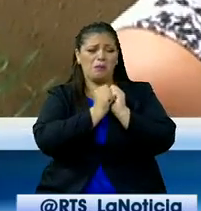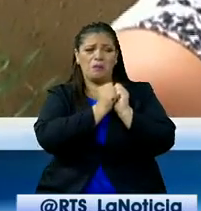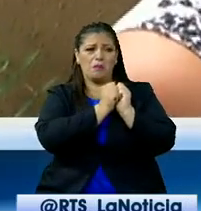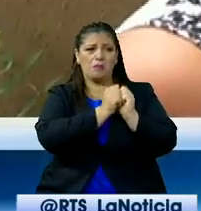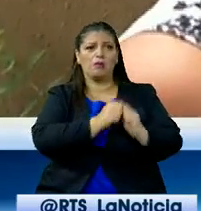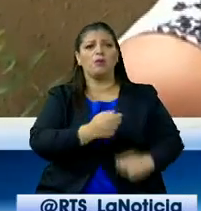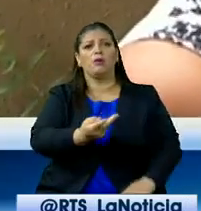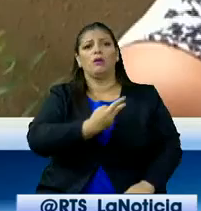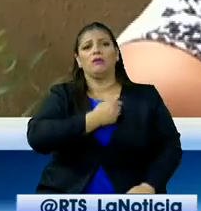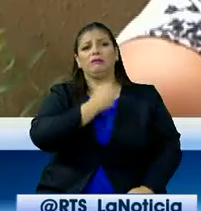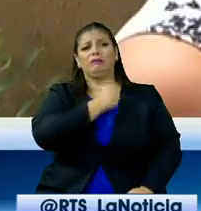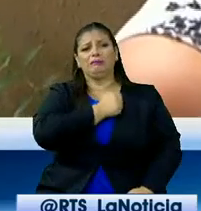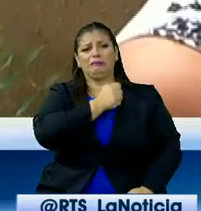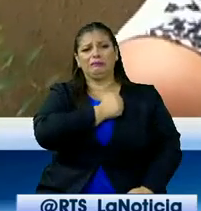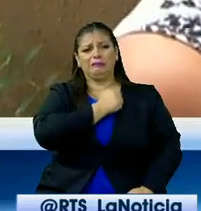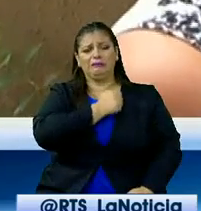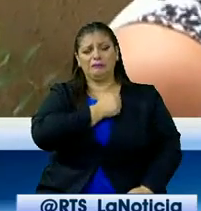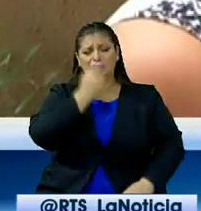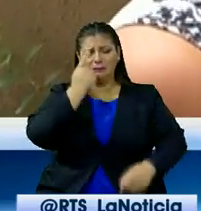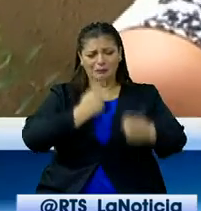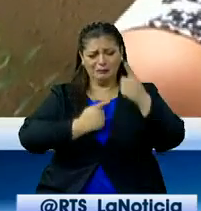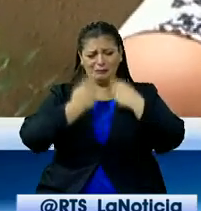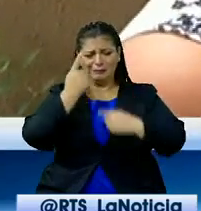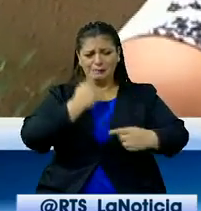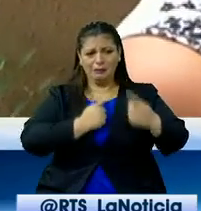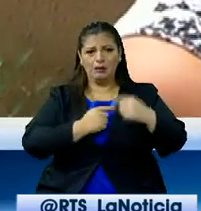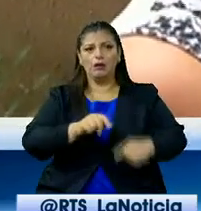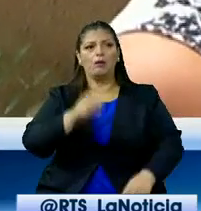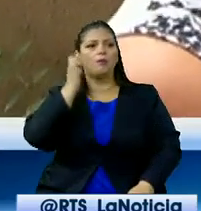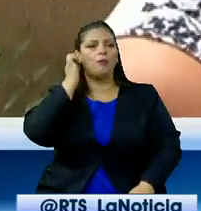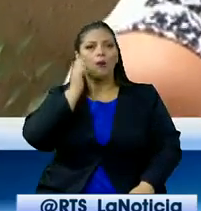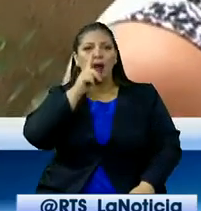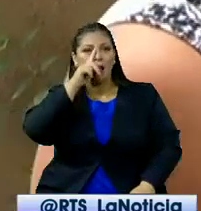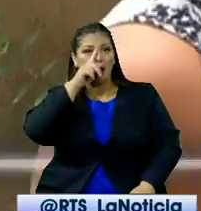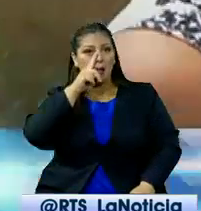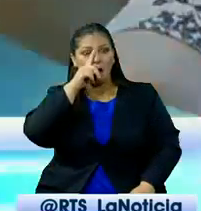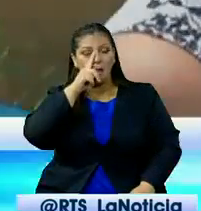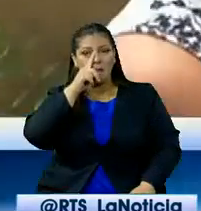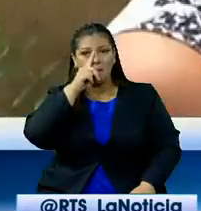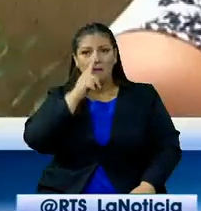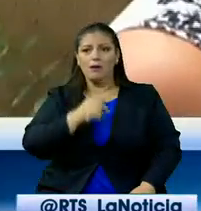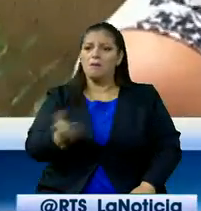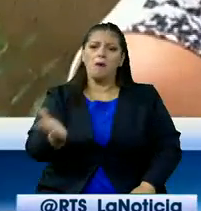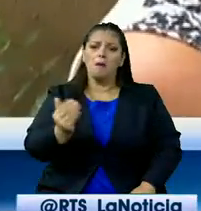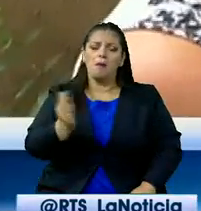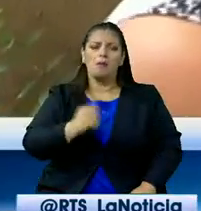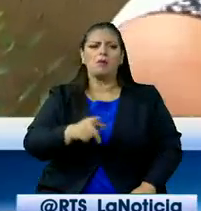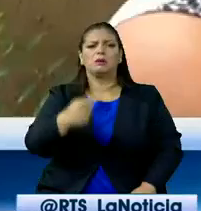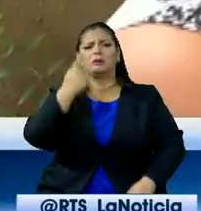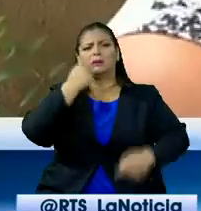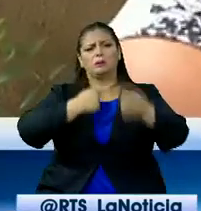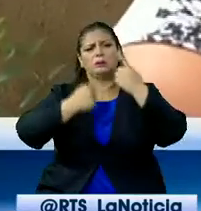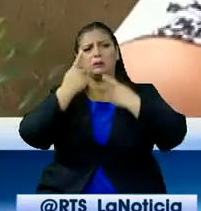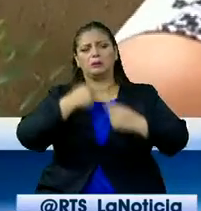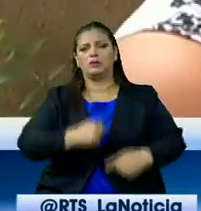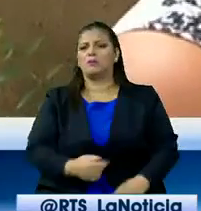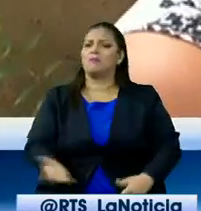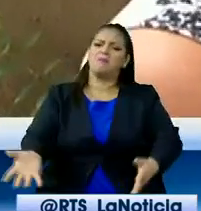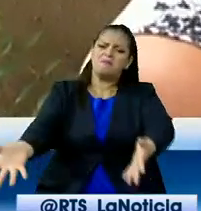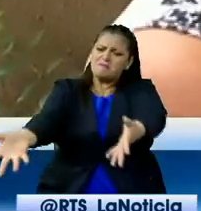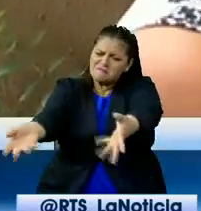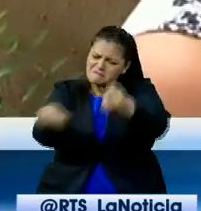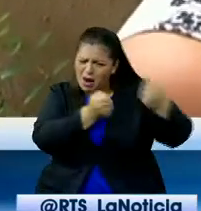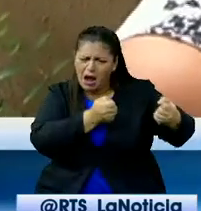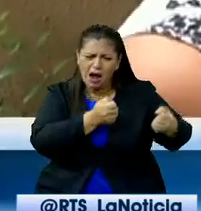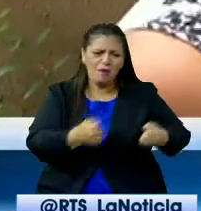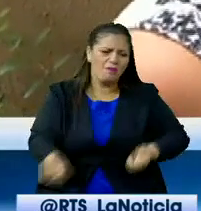está asustada, se puso a llorar. La empleada también estaba con nosotras, también se puso a llorar. Entonces tengo que como cogerlas a las dos y